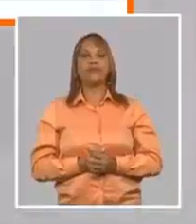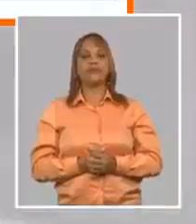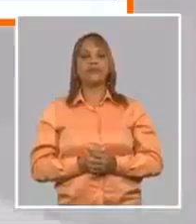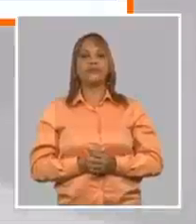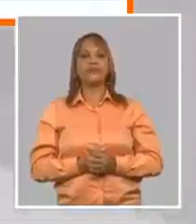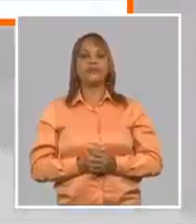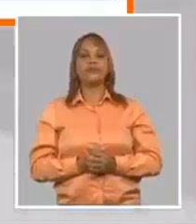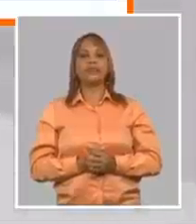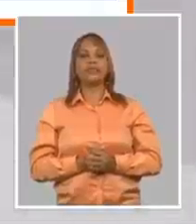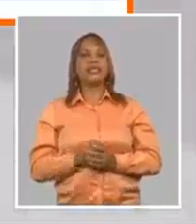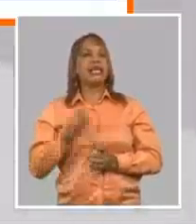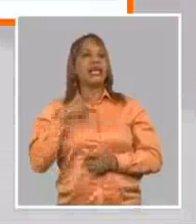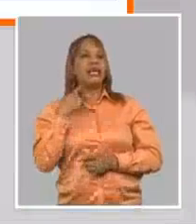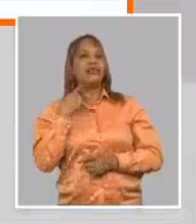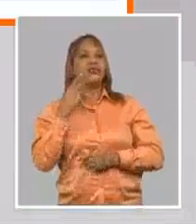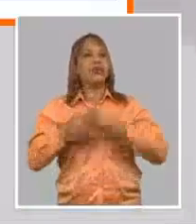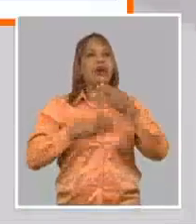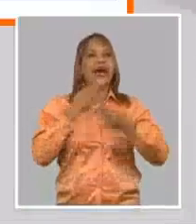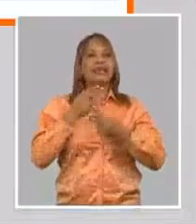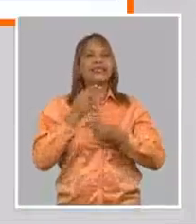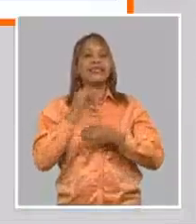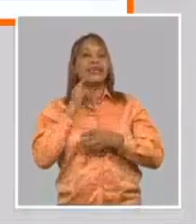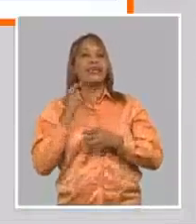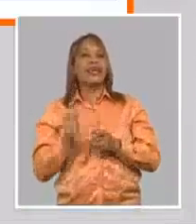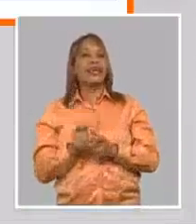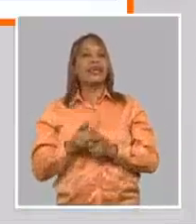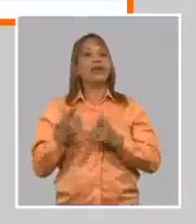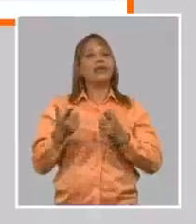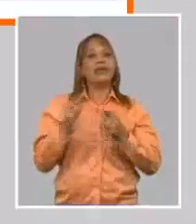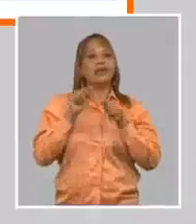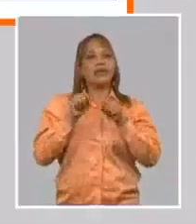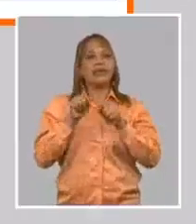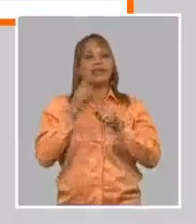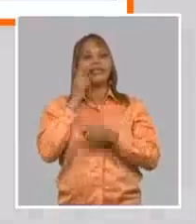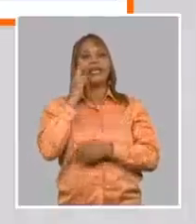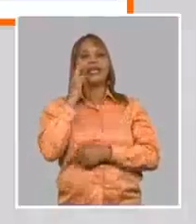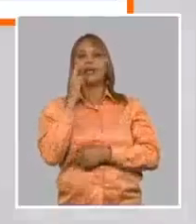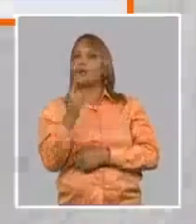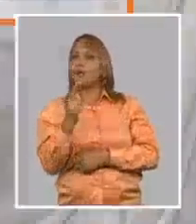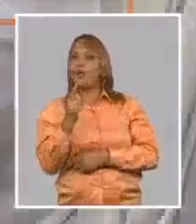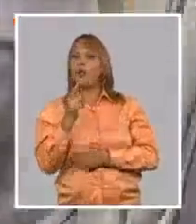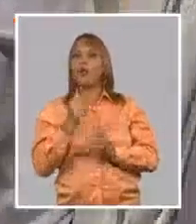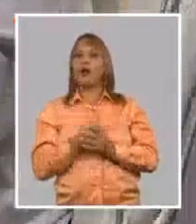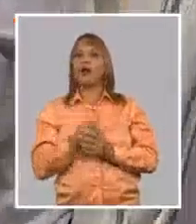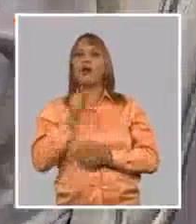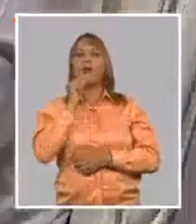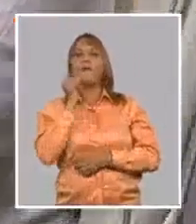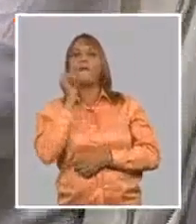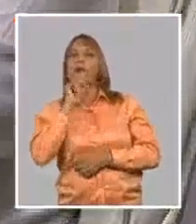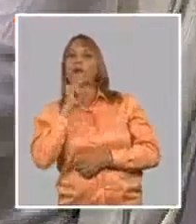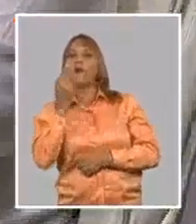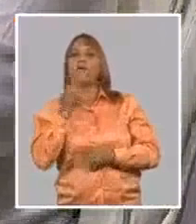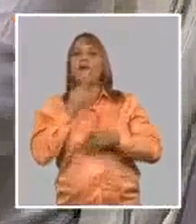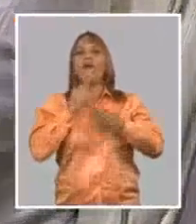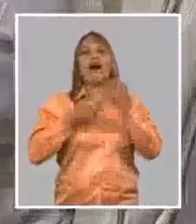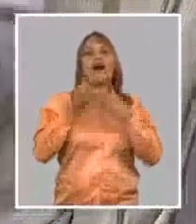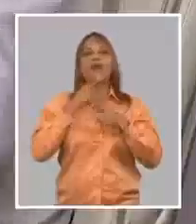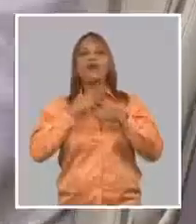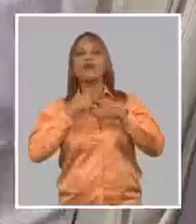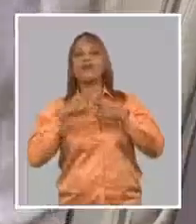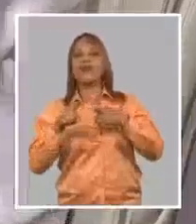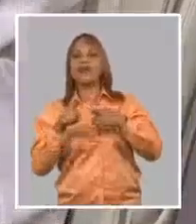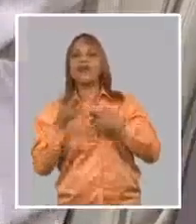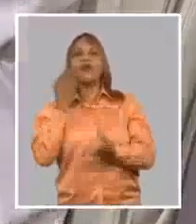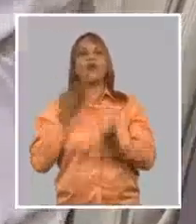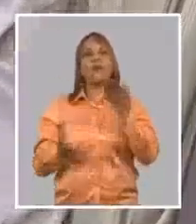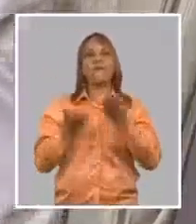genera también que tenga la capacidad de ser reconocido un poco más como extraño respecto a